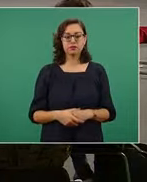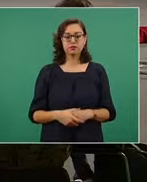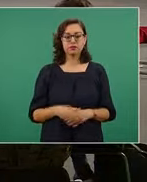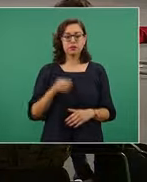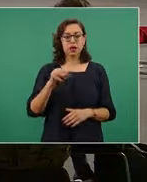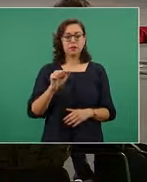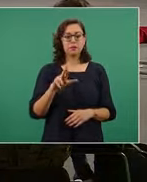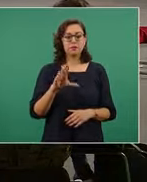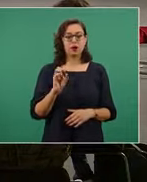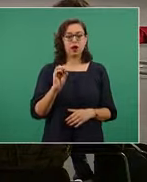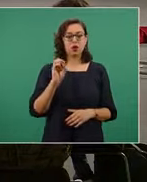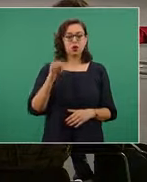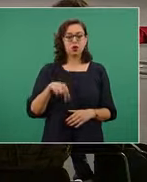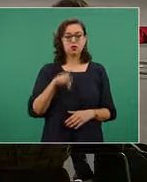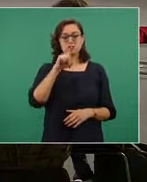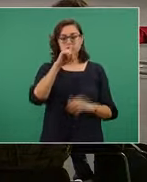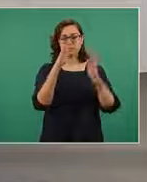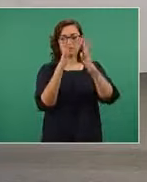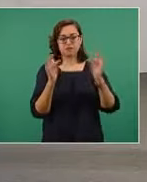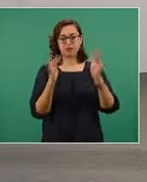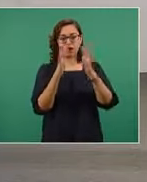Macron, de Francia,